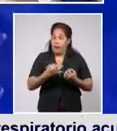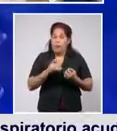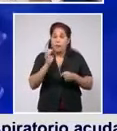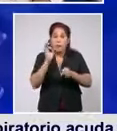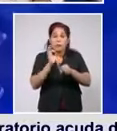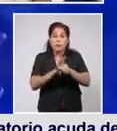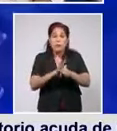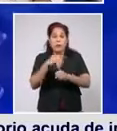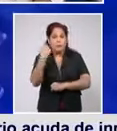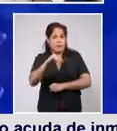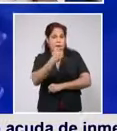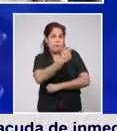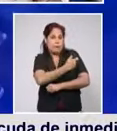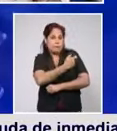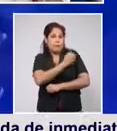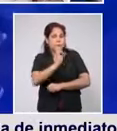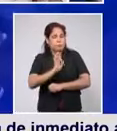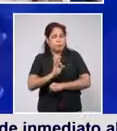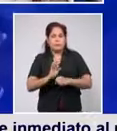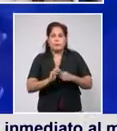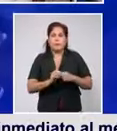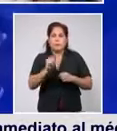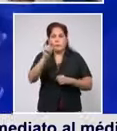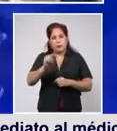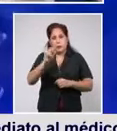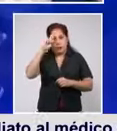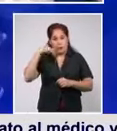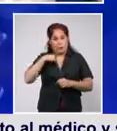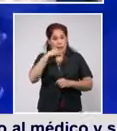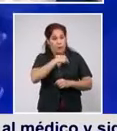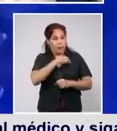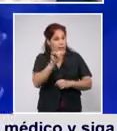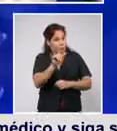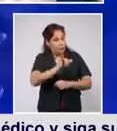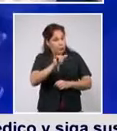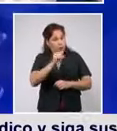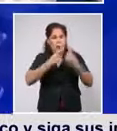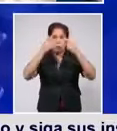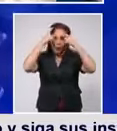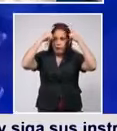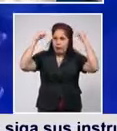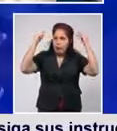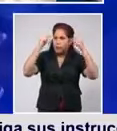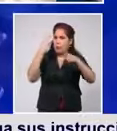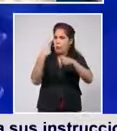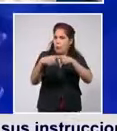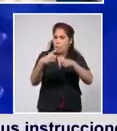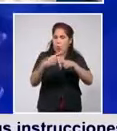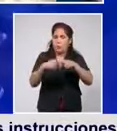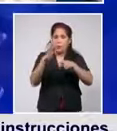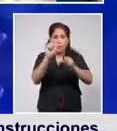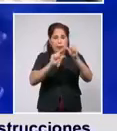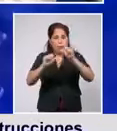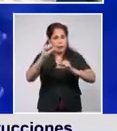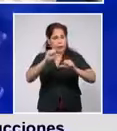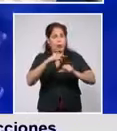el ensayo de intervención para el personal de la salud, también para algunos trabajadores del sector biotecnológico en el